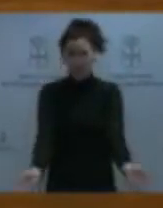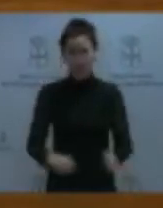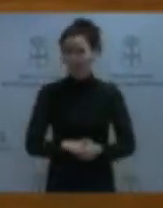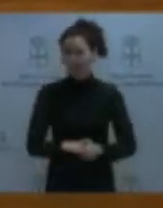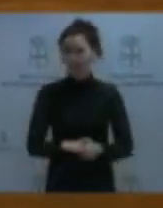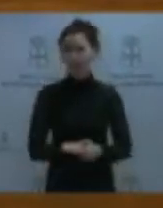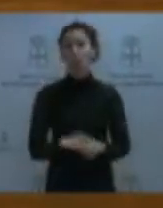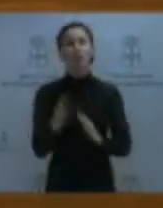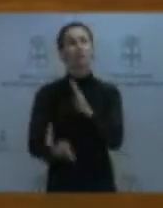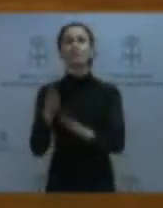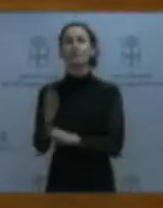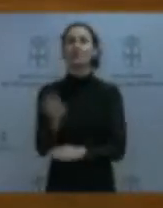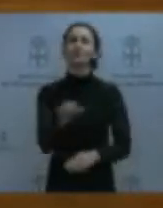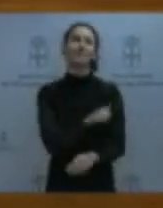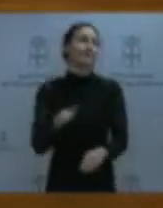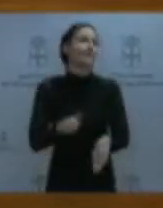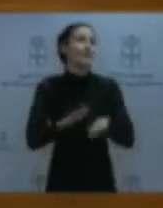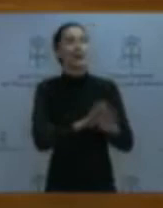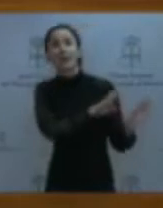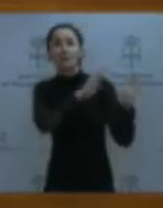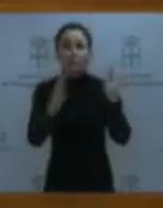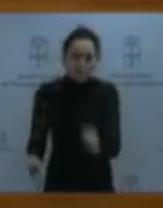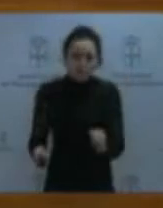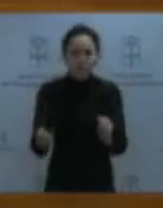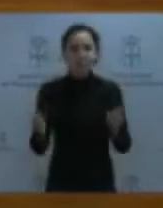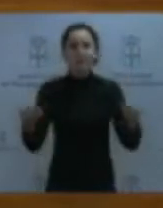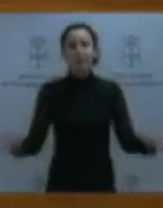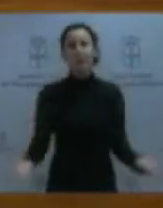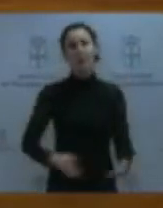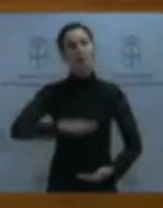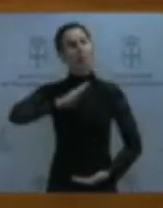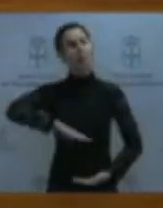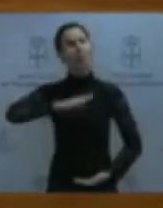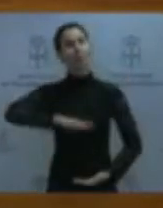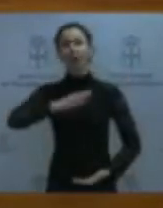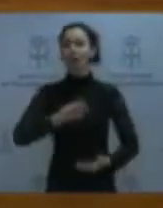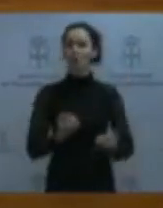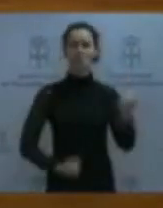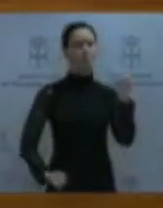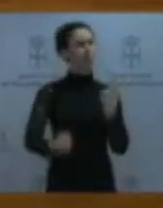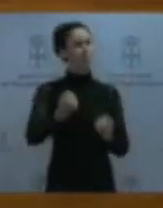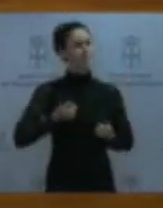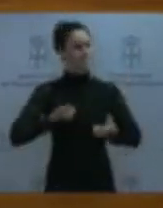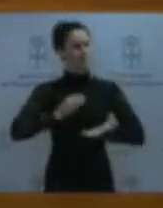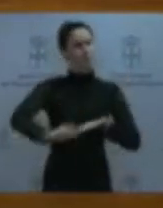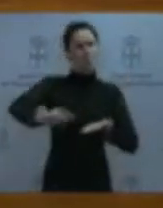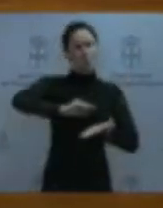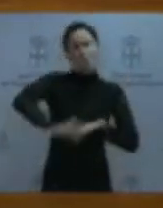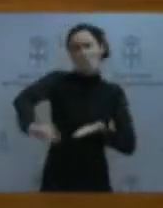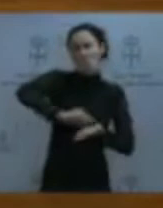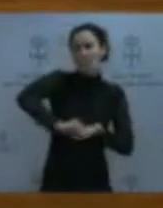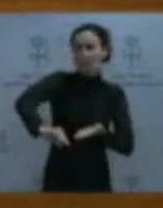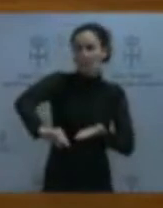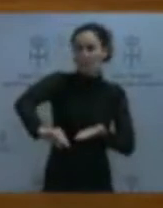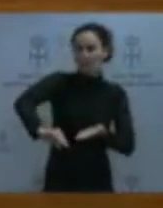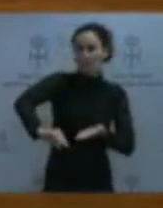a una comunidad que despliegue unas capacidades económicas y financieras no puede